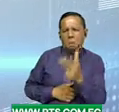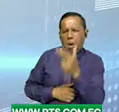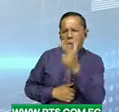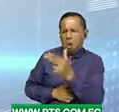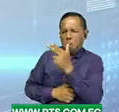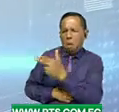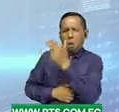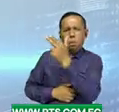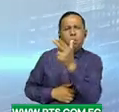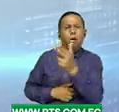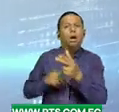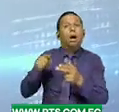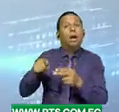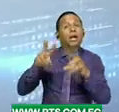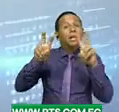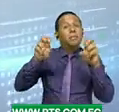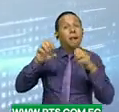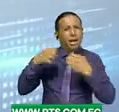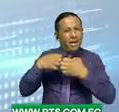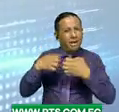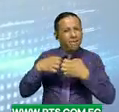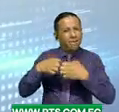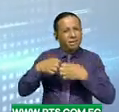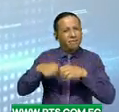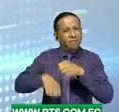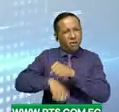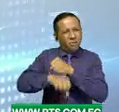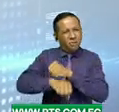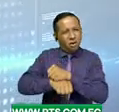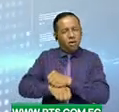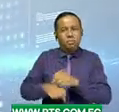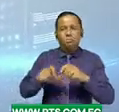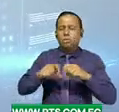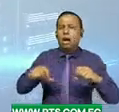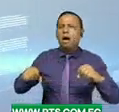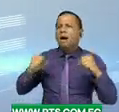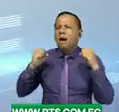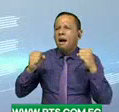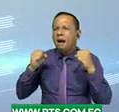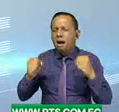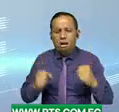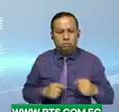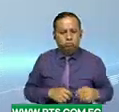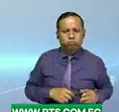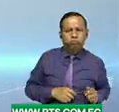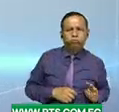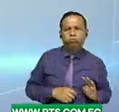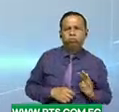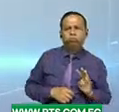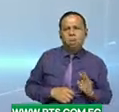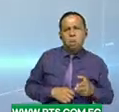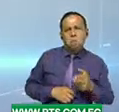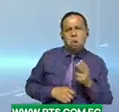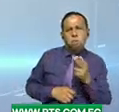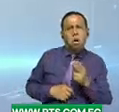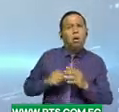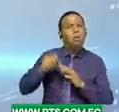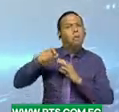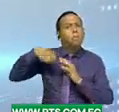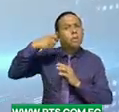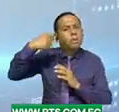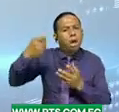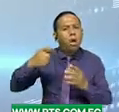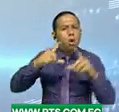hora viendo el partido de Ecuador con Paraguay. Muchos videos y fotografías ya se están difundiendo en